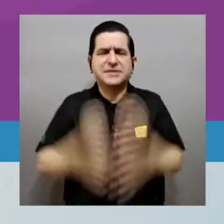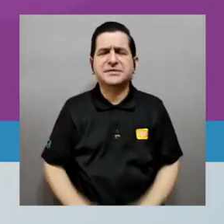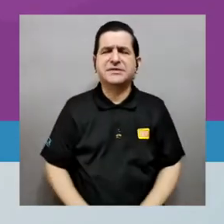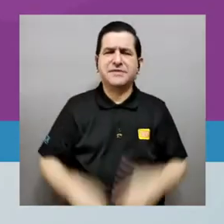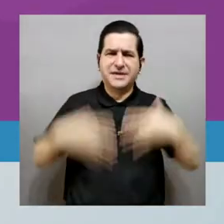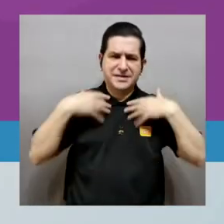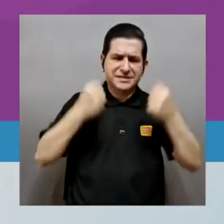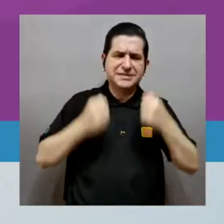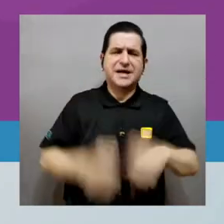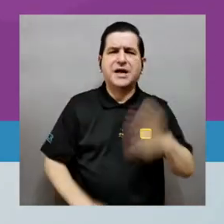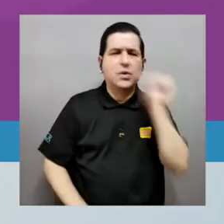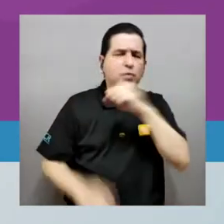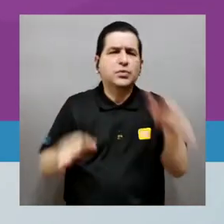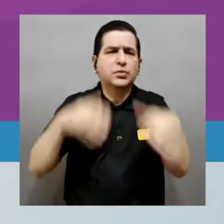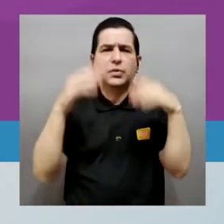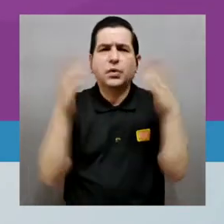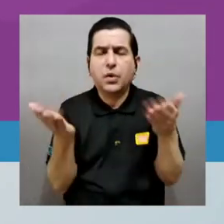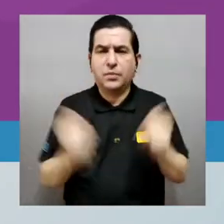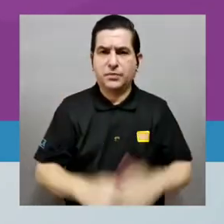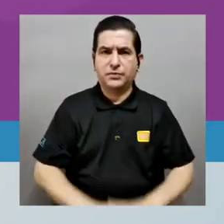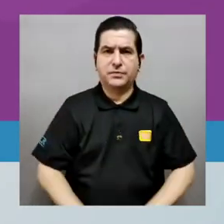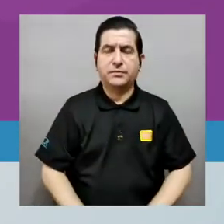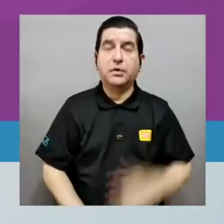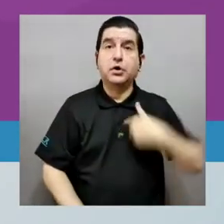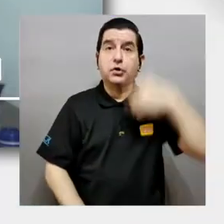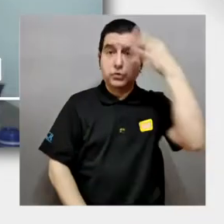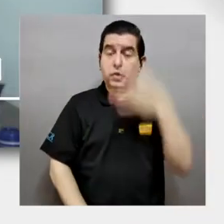¿Cómo percibe usted la salud en Taiwán?